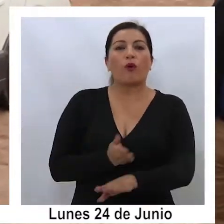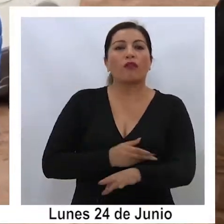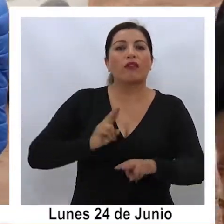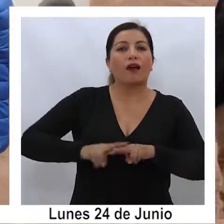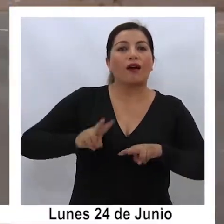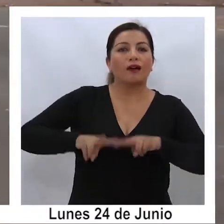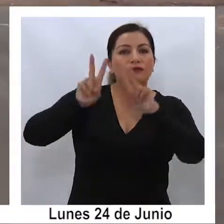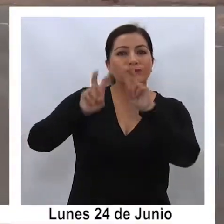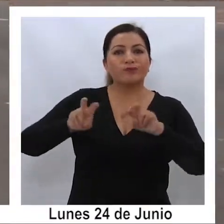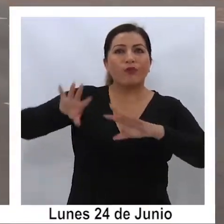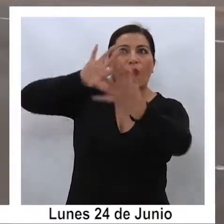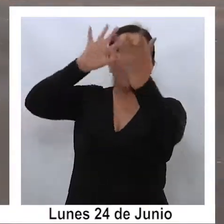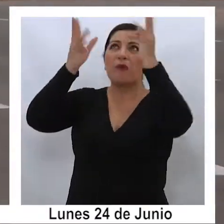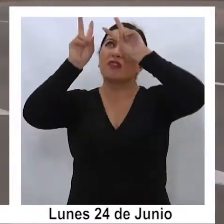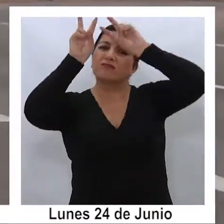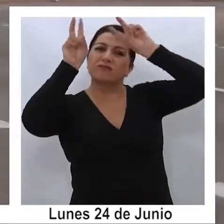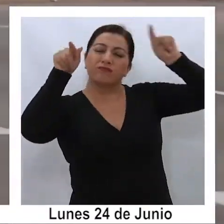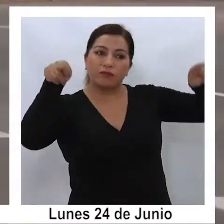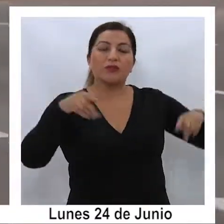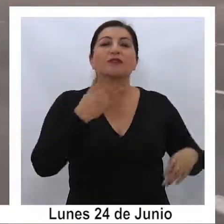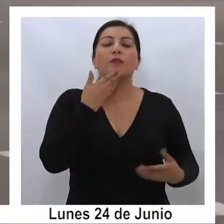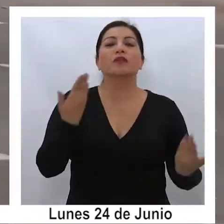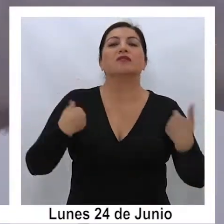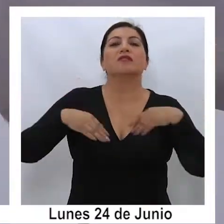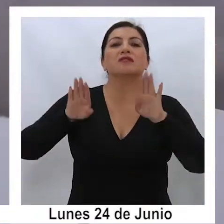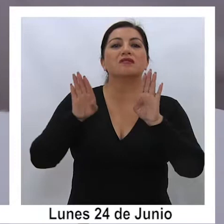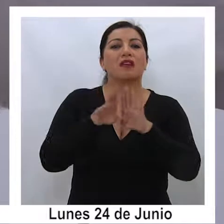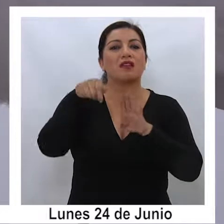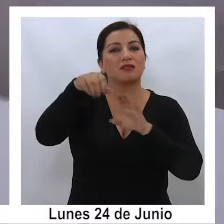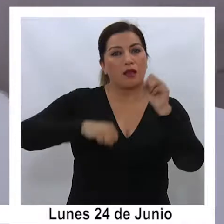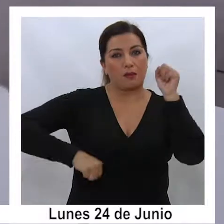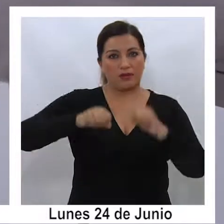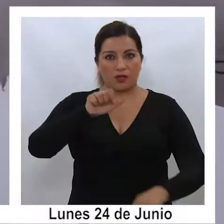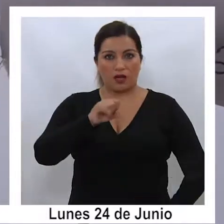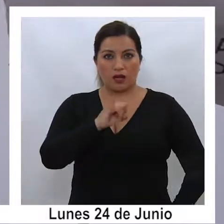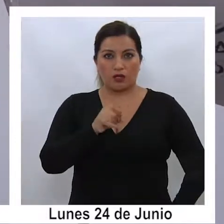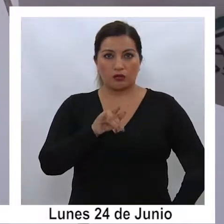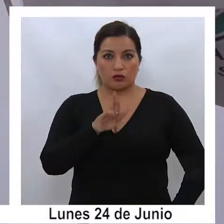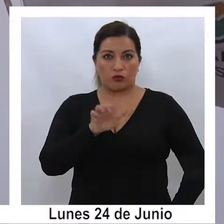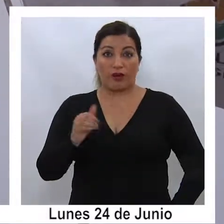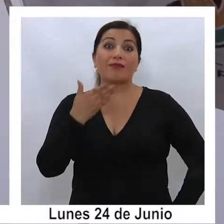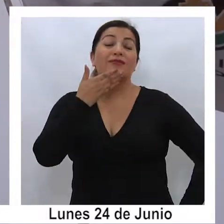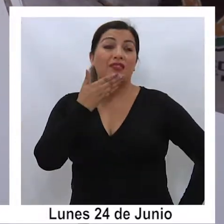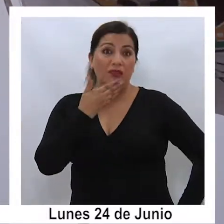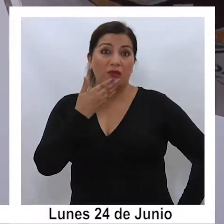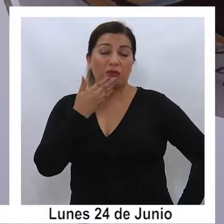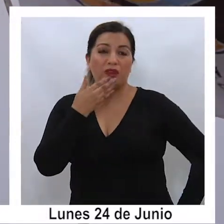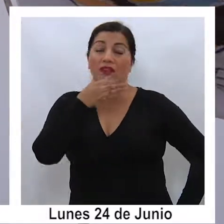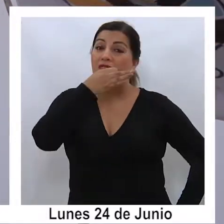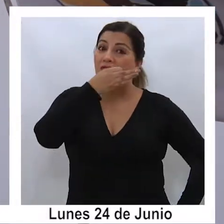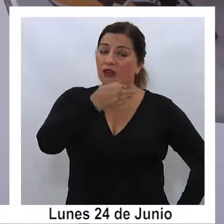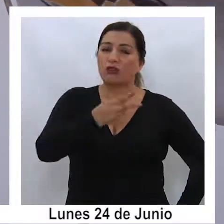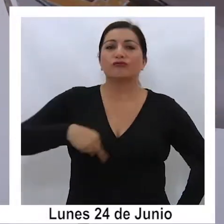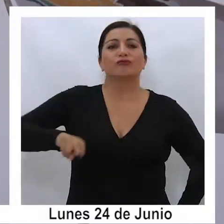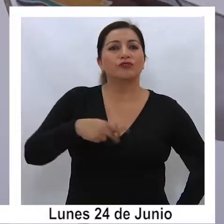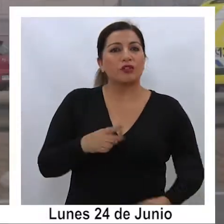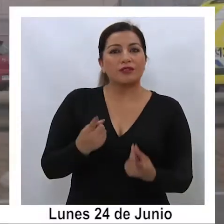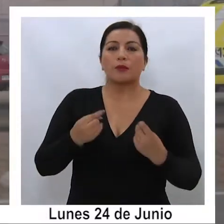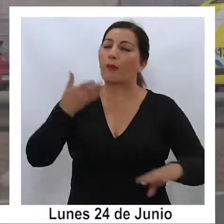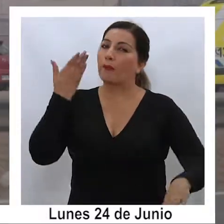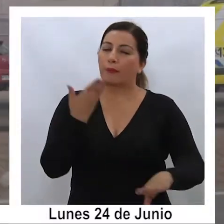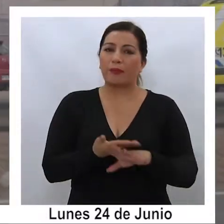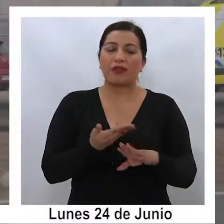medioambiental especializado y el cierre inmediato de la azufrera. Por otro lado, se planteó la necesidad de